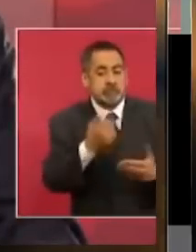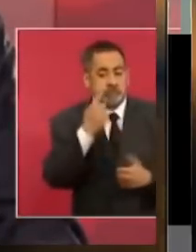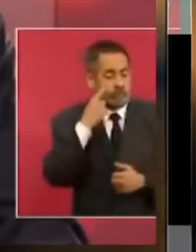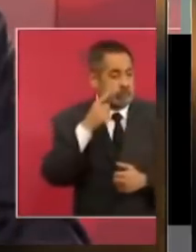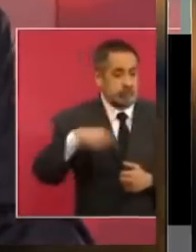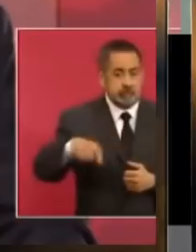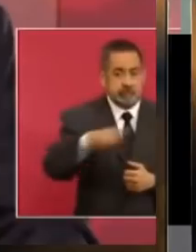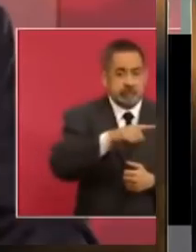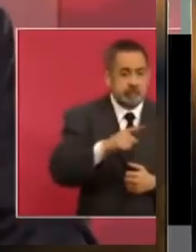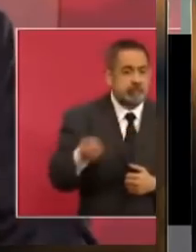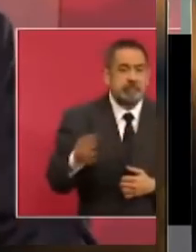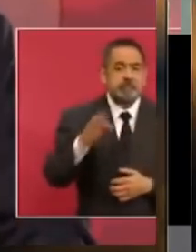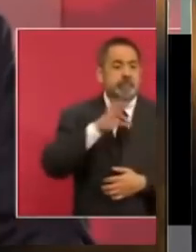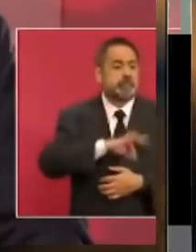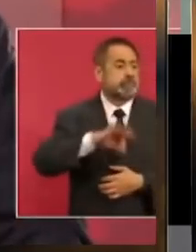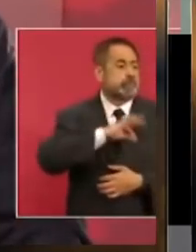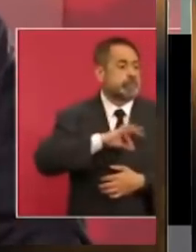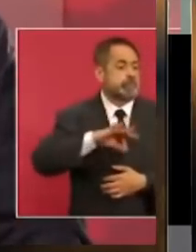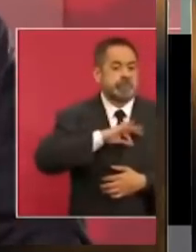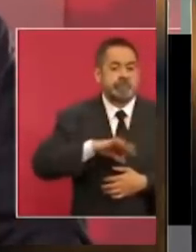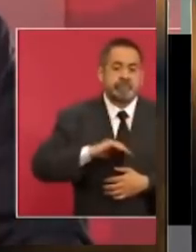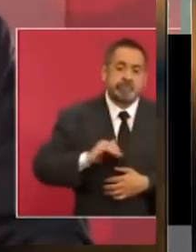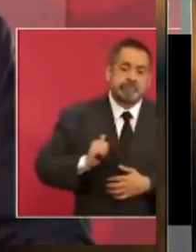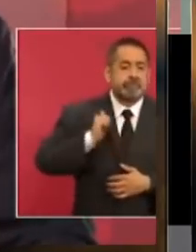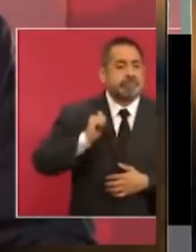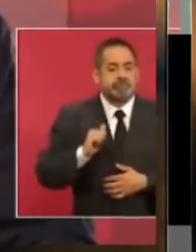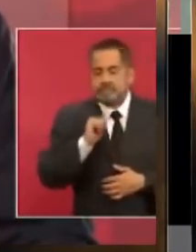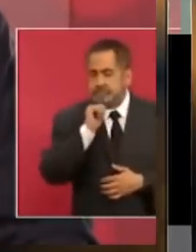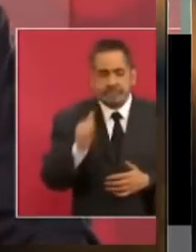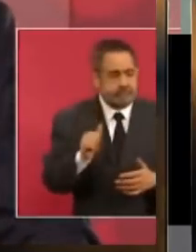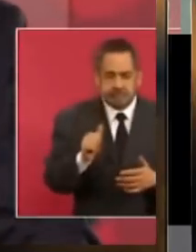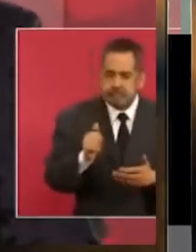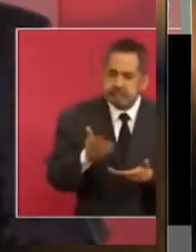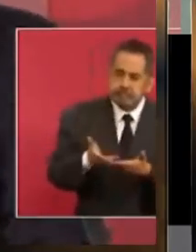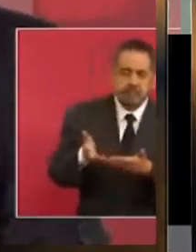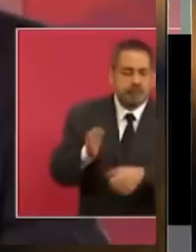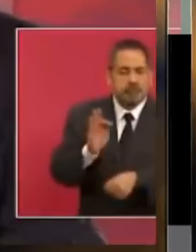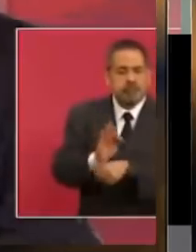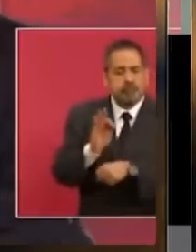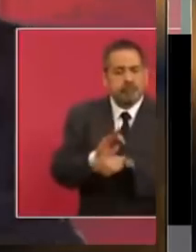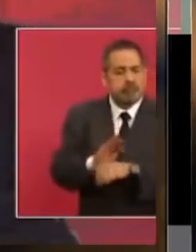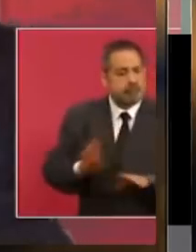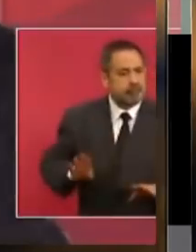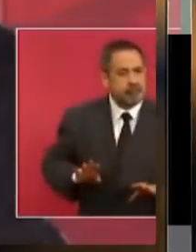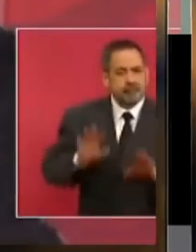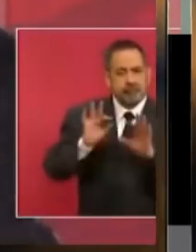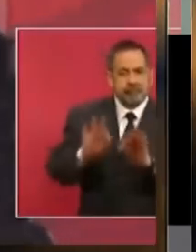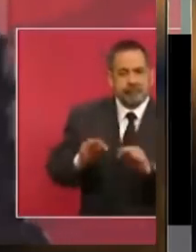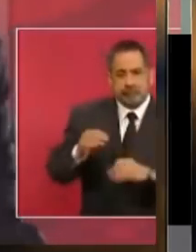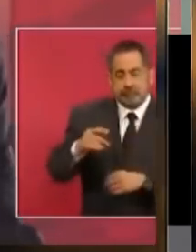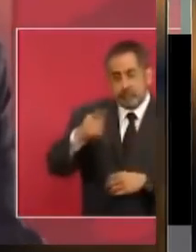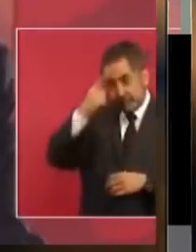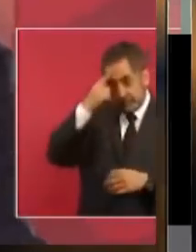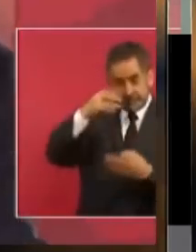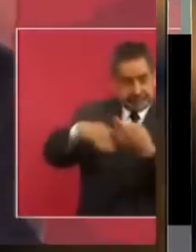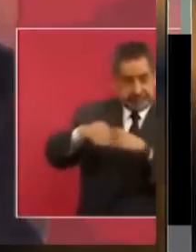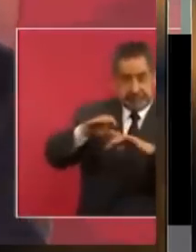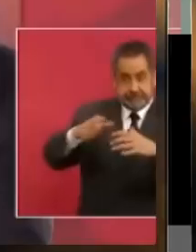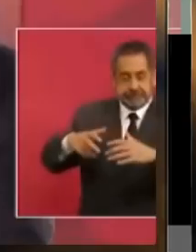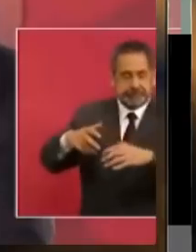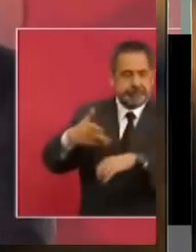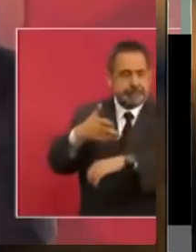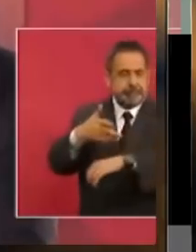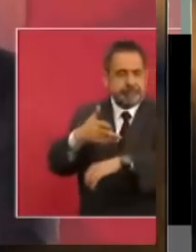sin fines de lucro para qué las familias